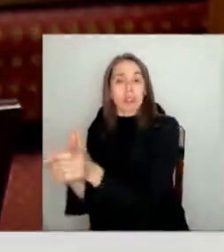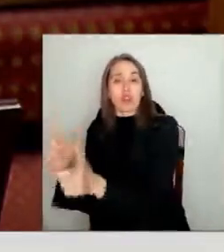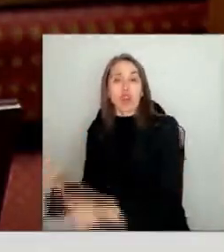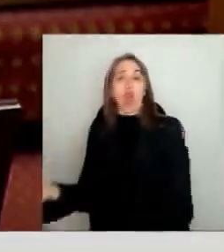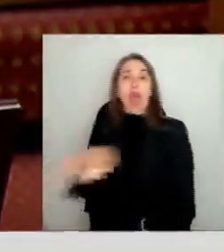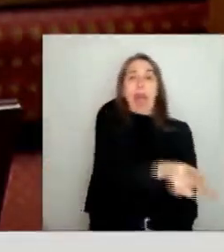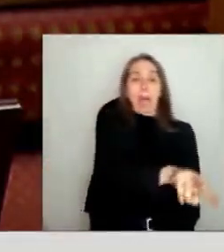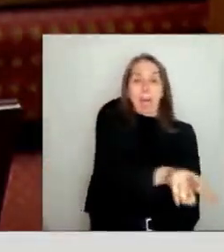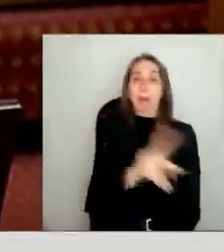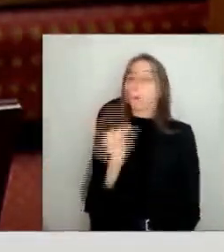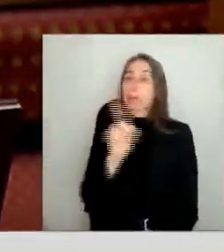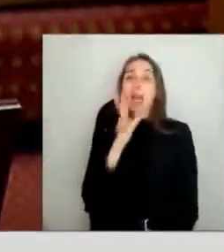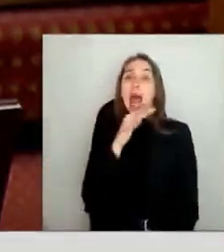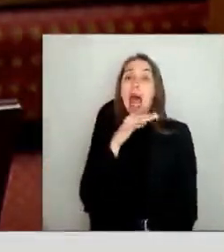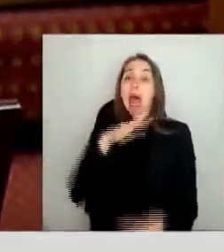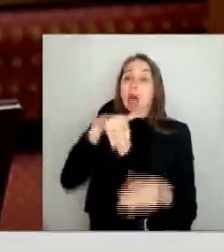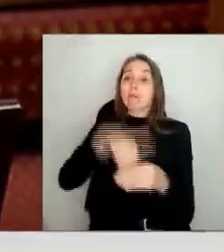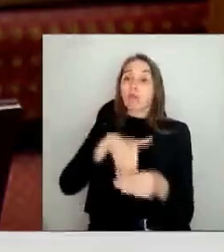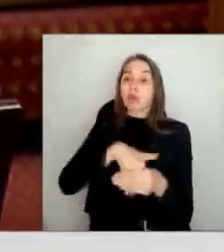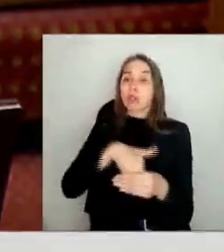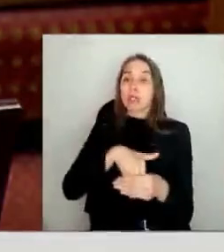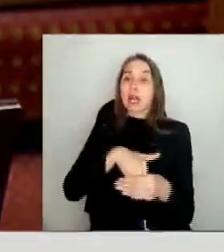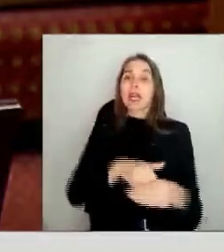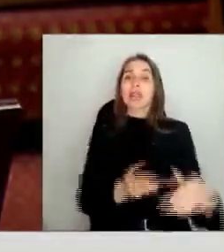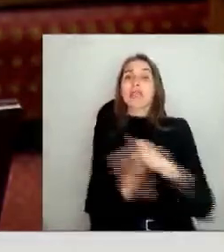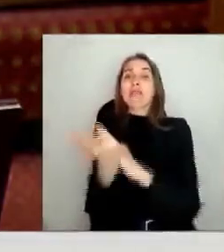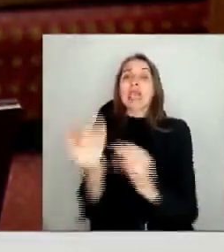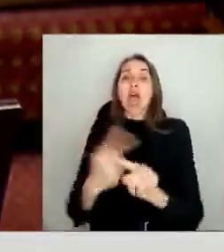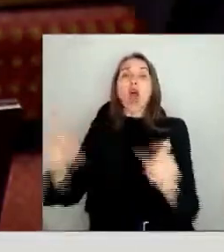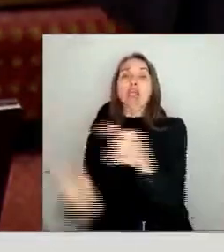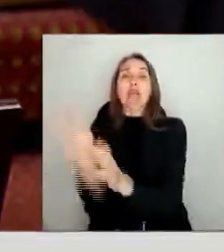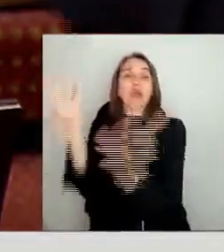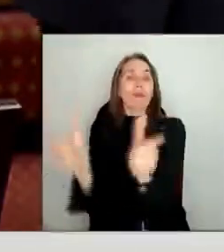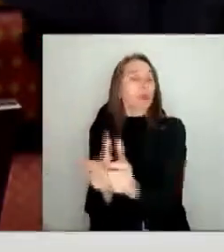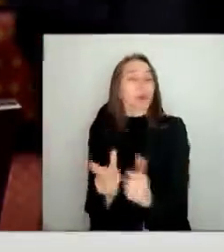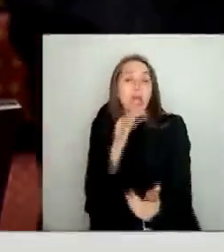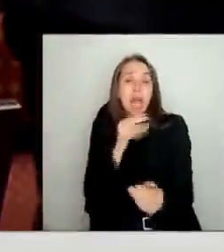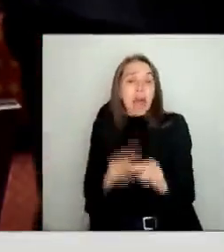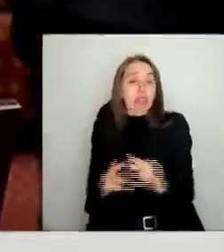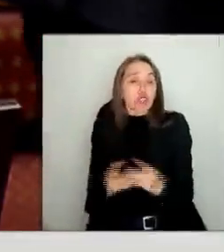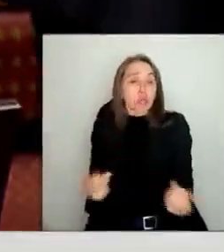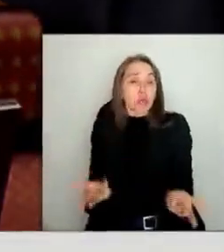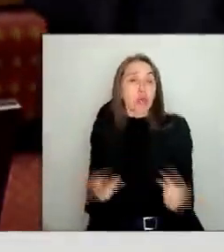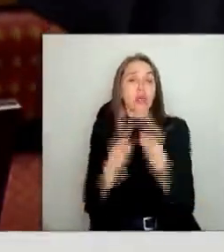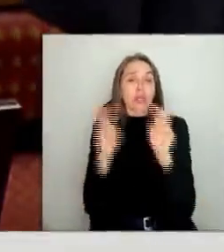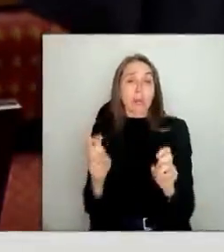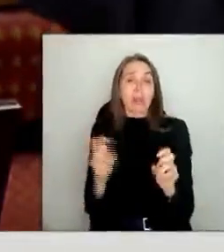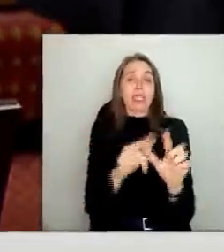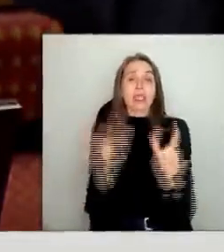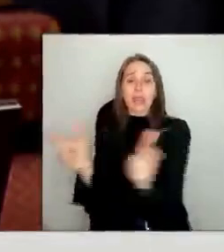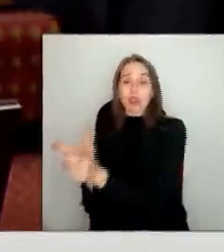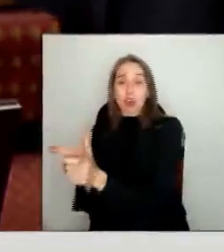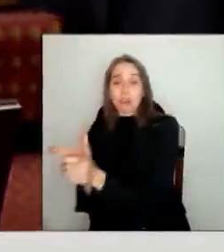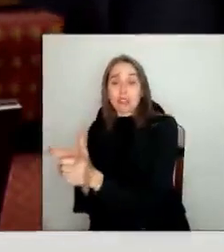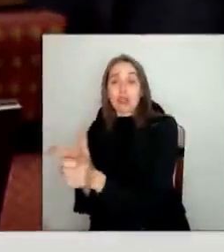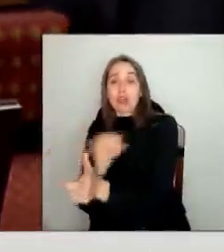votado el tema de que pase otra comisión por lo tanto no está resuelto el tema de que pase a otra comisión con posterioridad